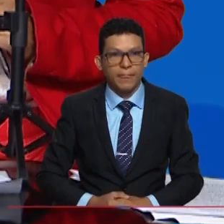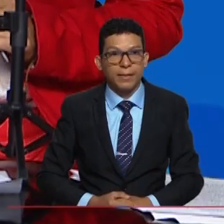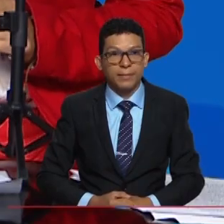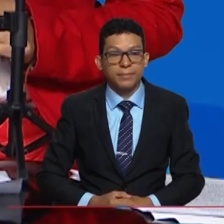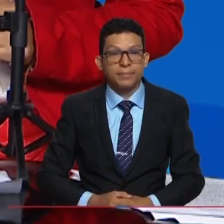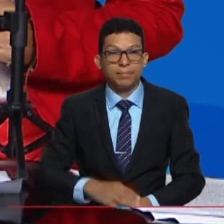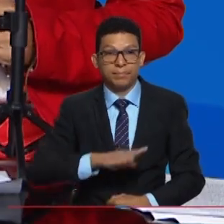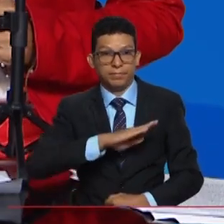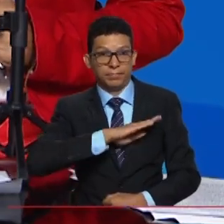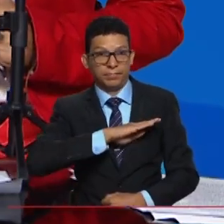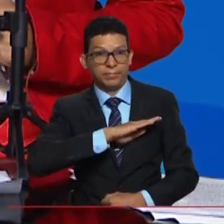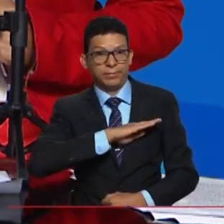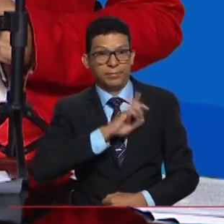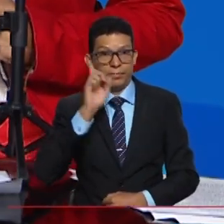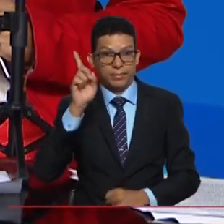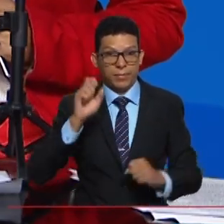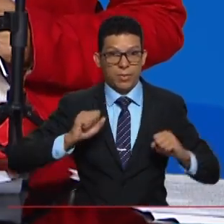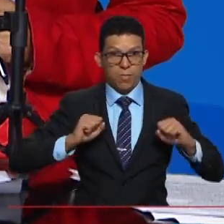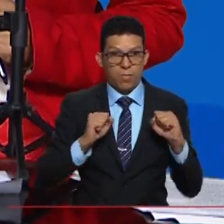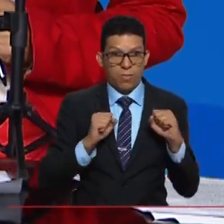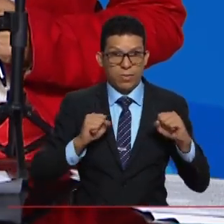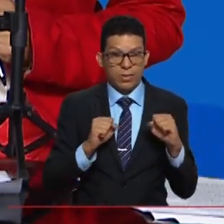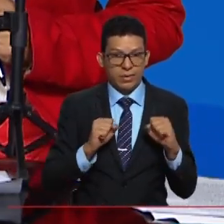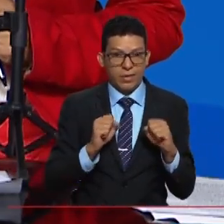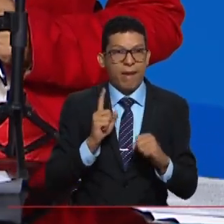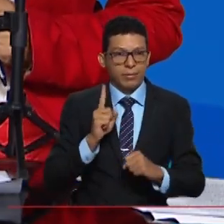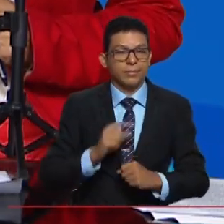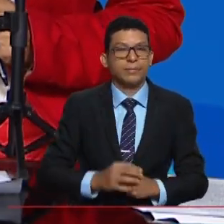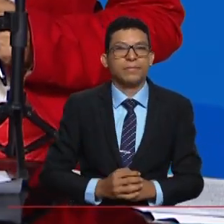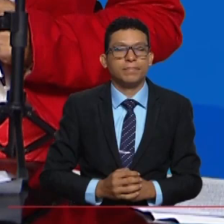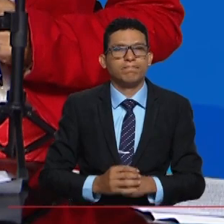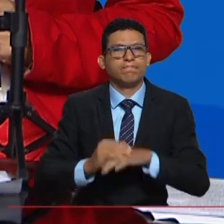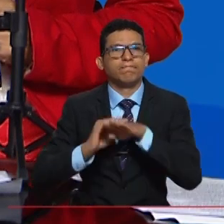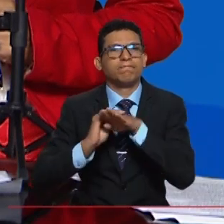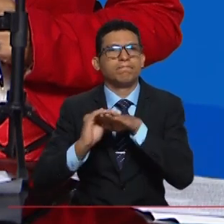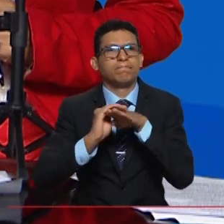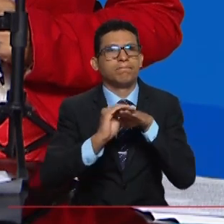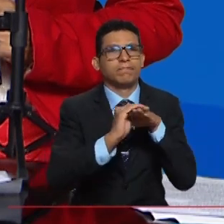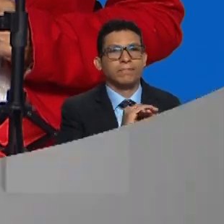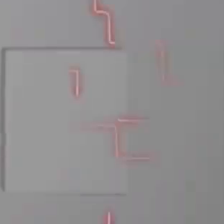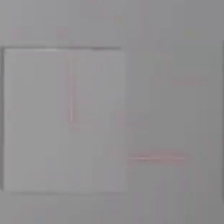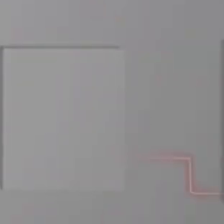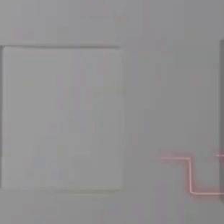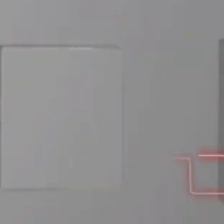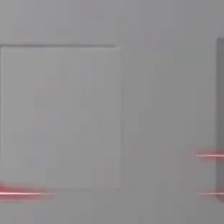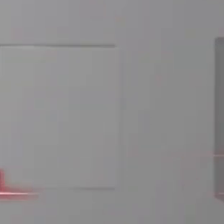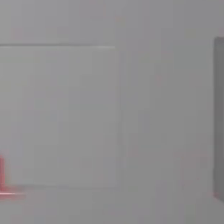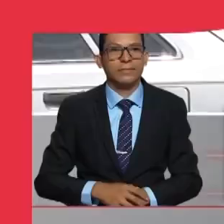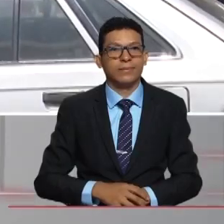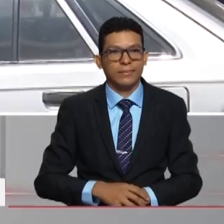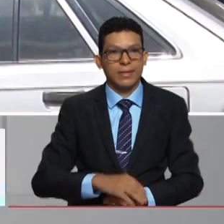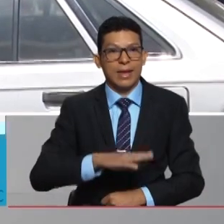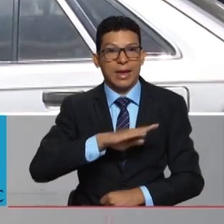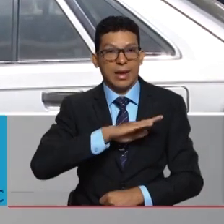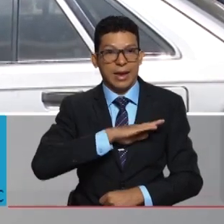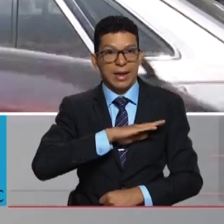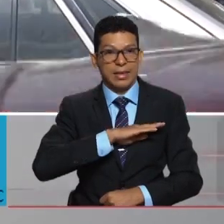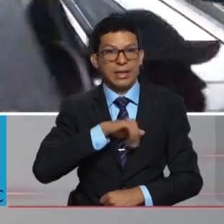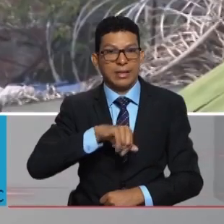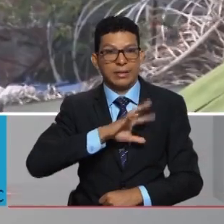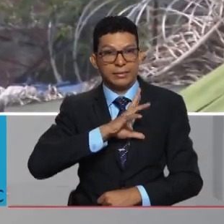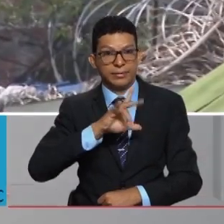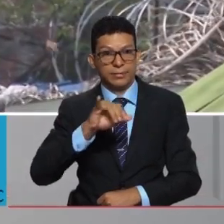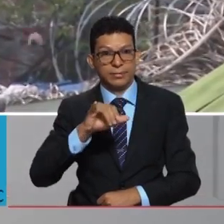La alcaldesa de Bogotá, les hablo de Claudia López, invitó a los alcaldes de Cali y Medellín a unirse